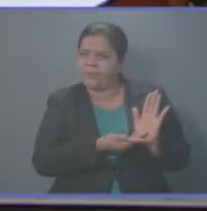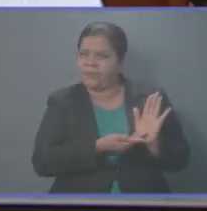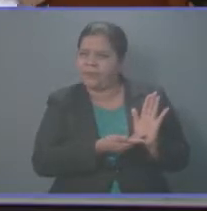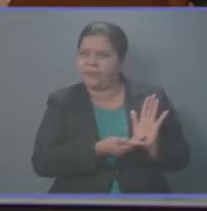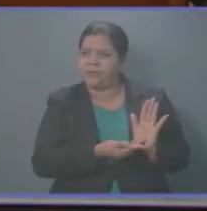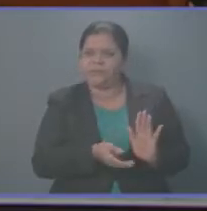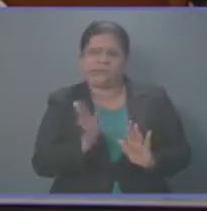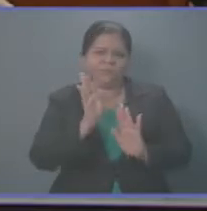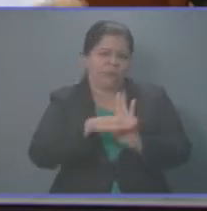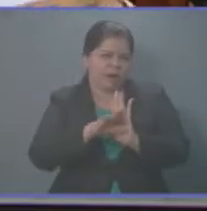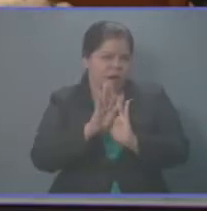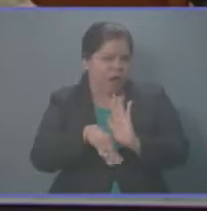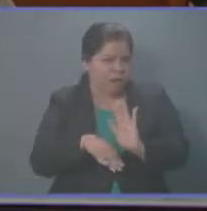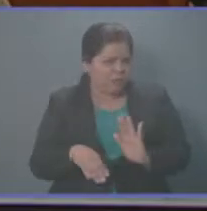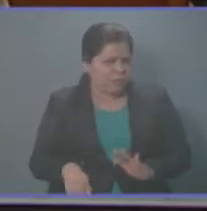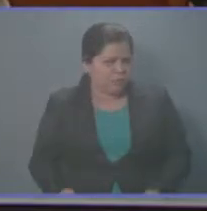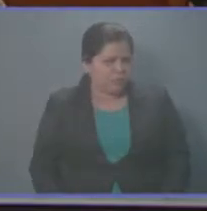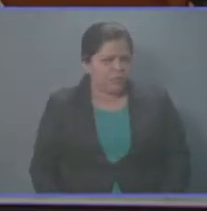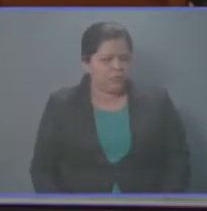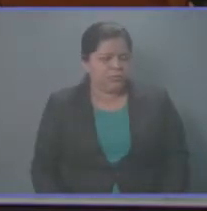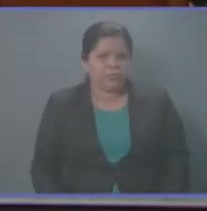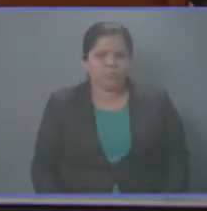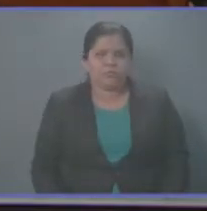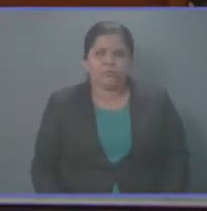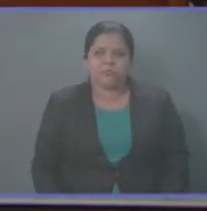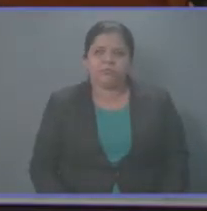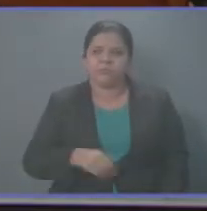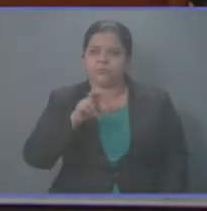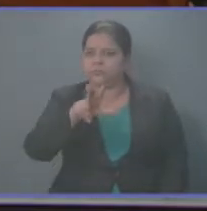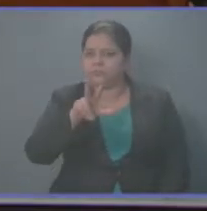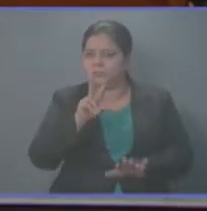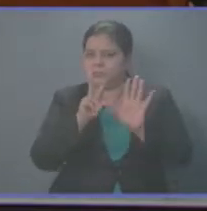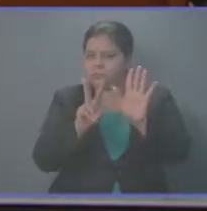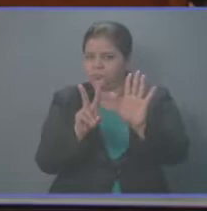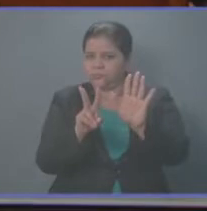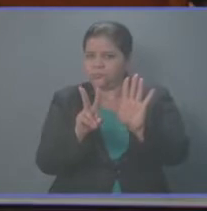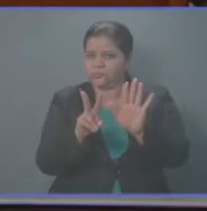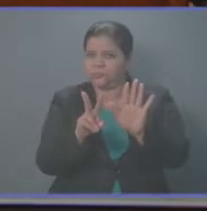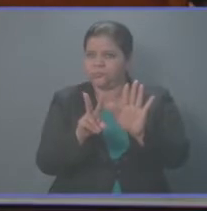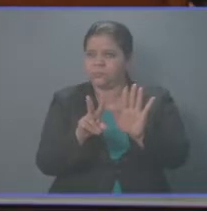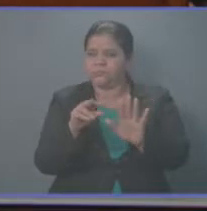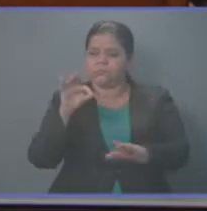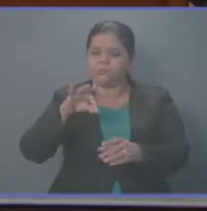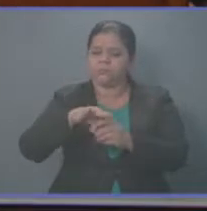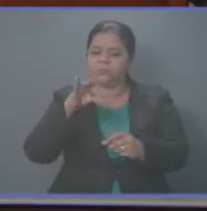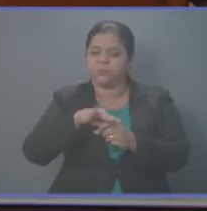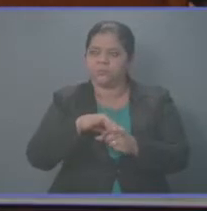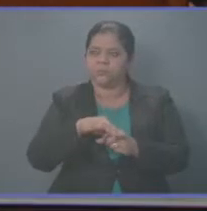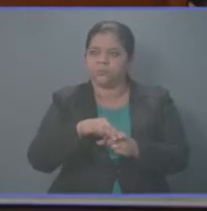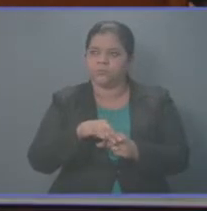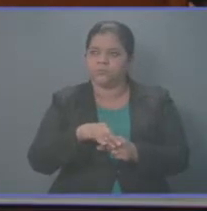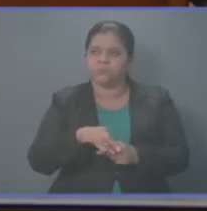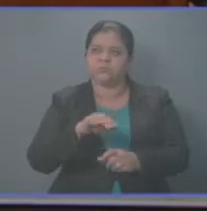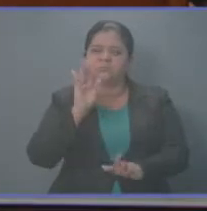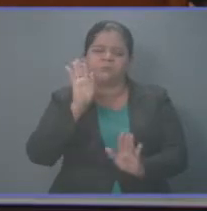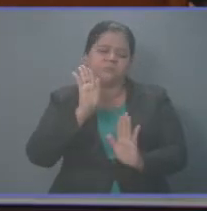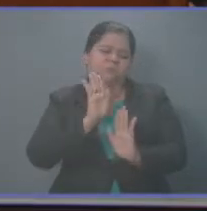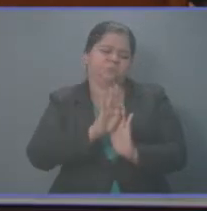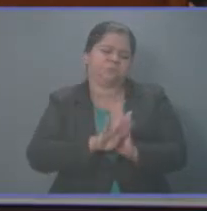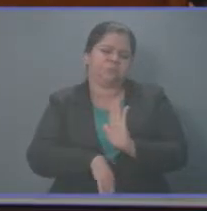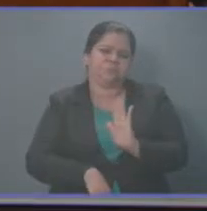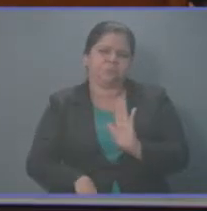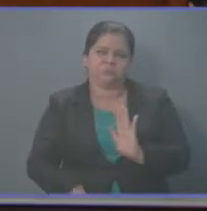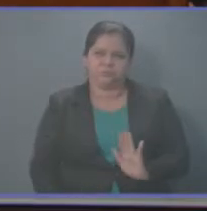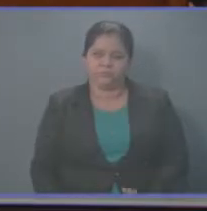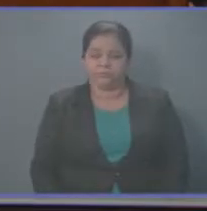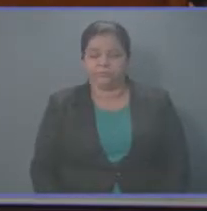cierto, barato les salieron, ¿verdad? 37 votos que salieron bien baratos.